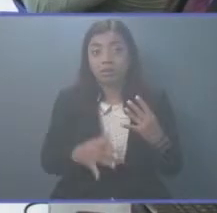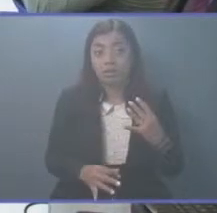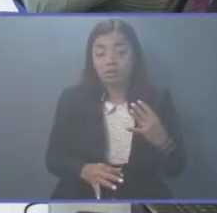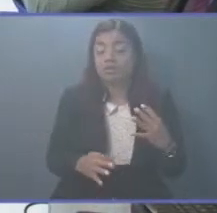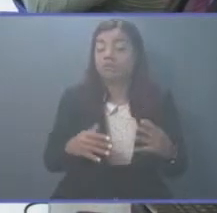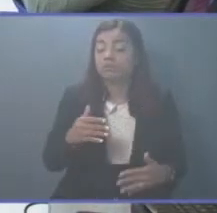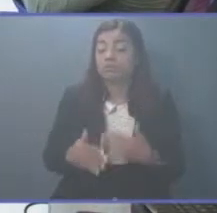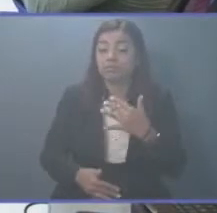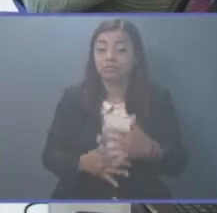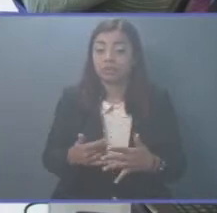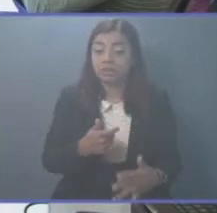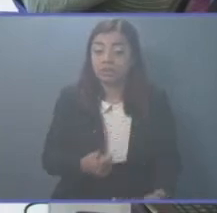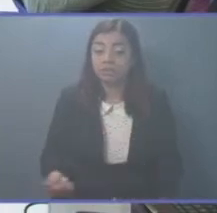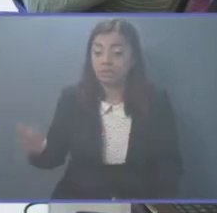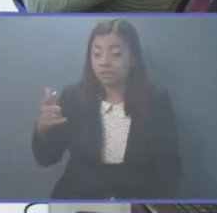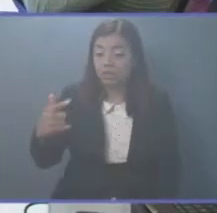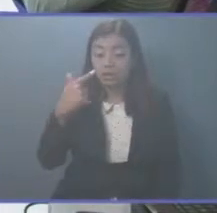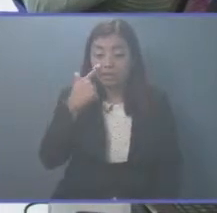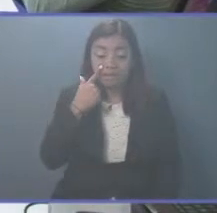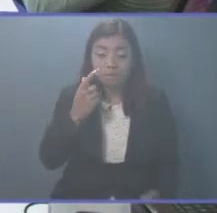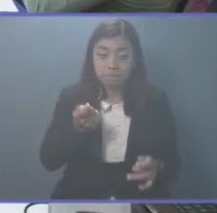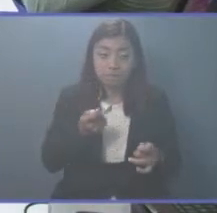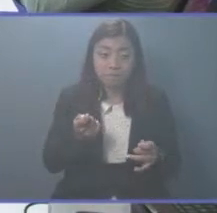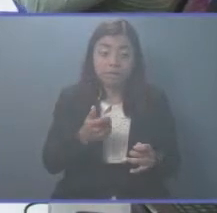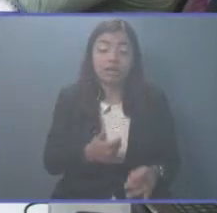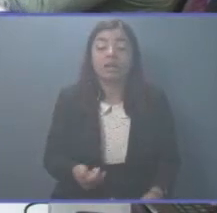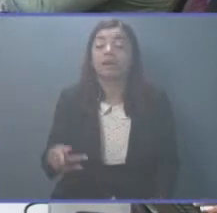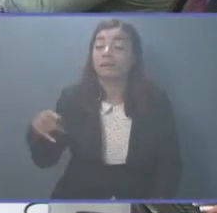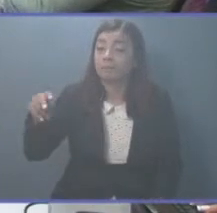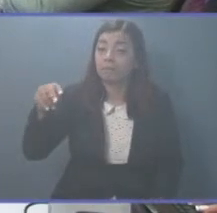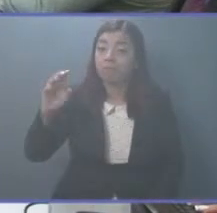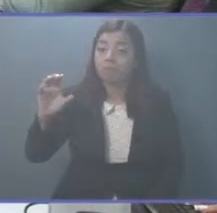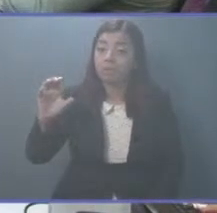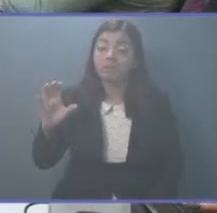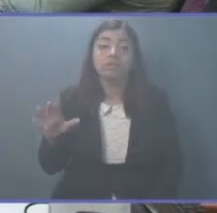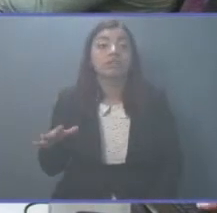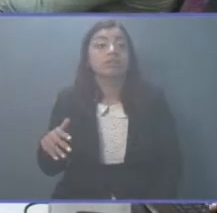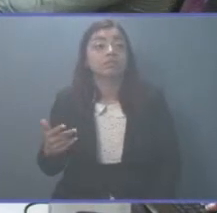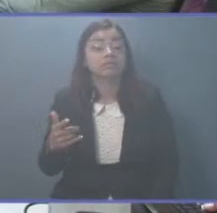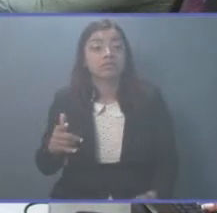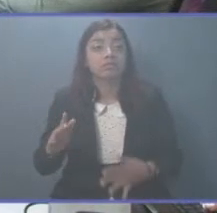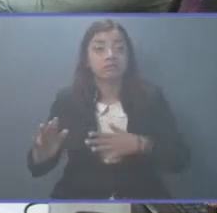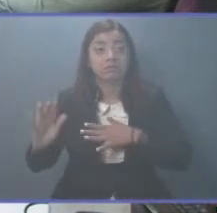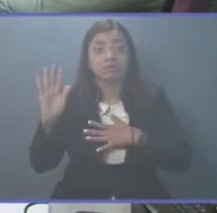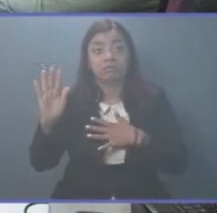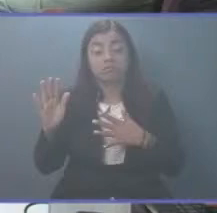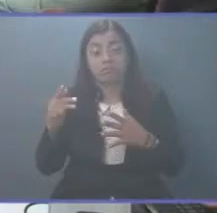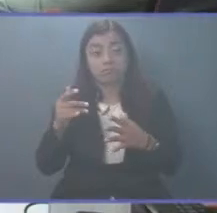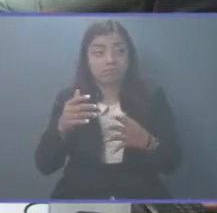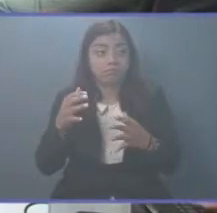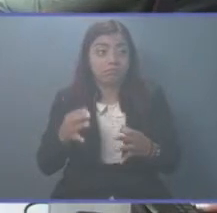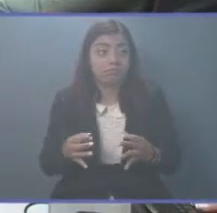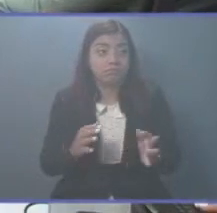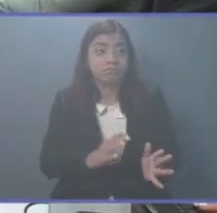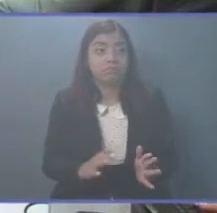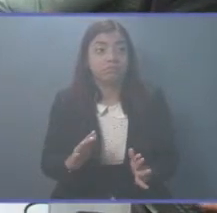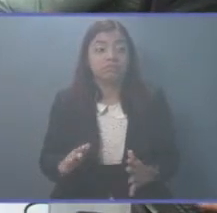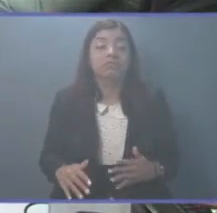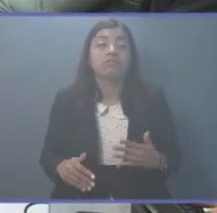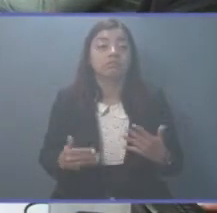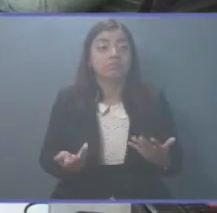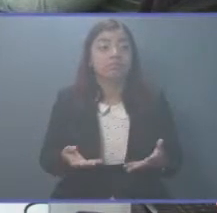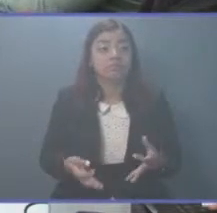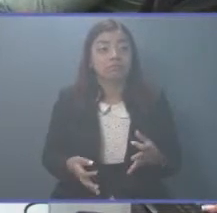los agentes fiscales y los agentes policiales en cumplimiento de dirección funcional, seguiría de